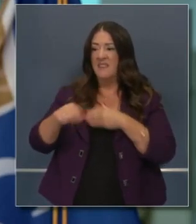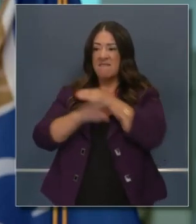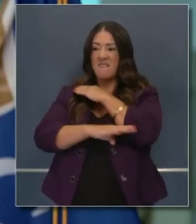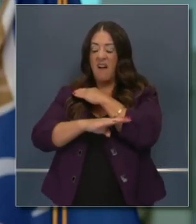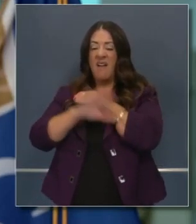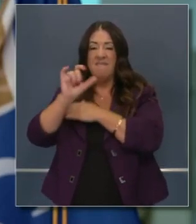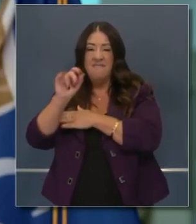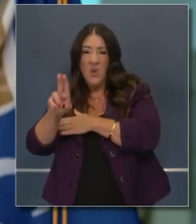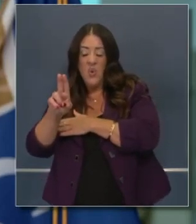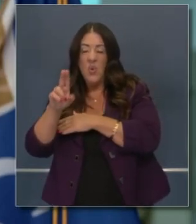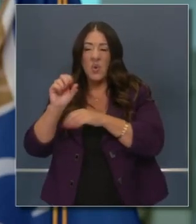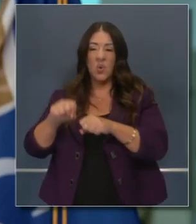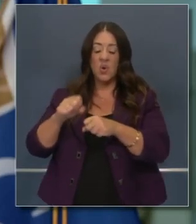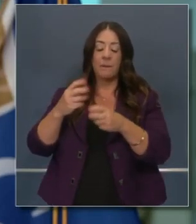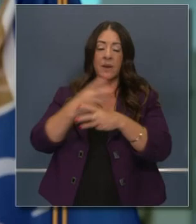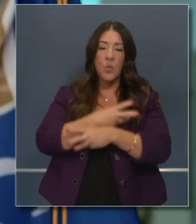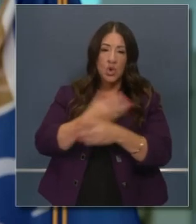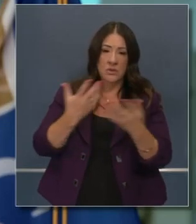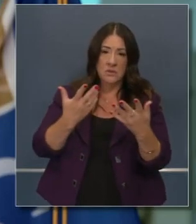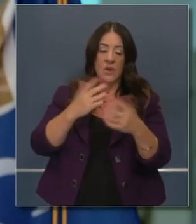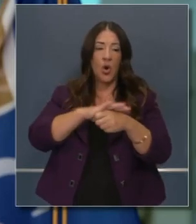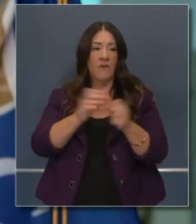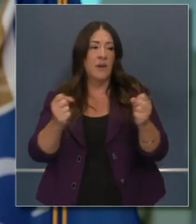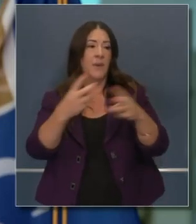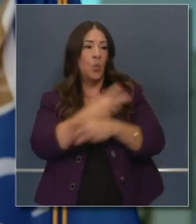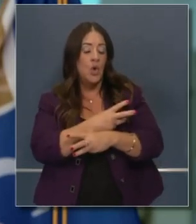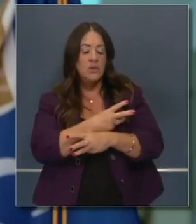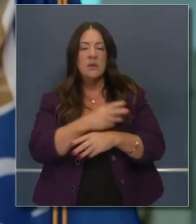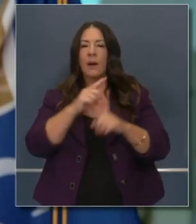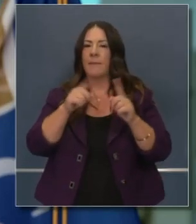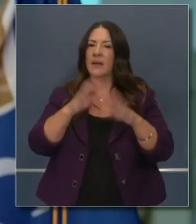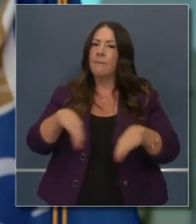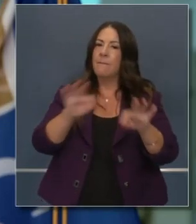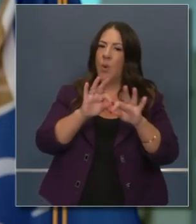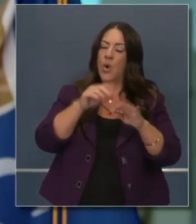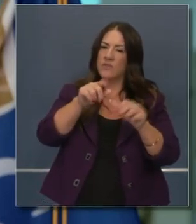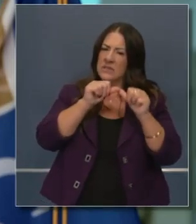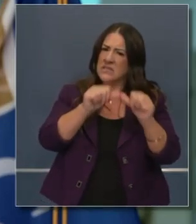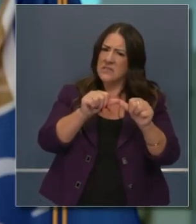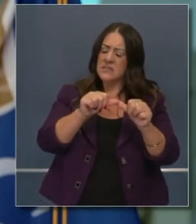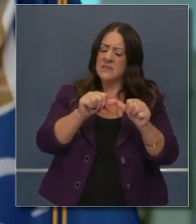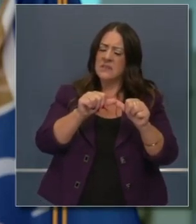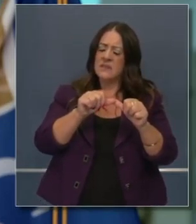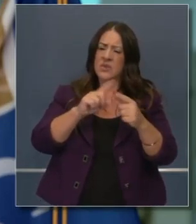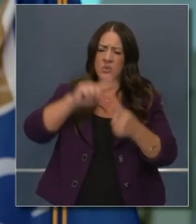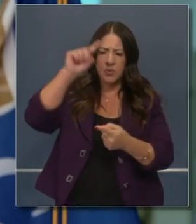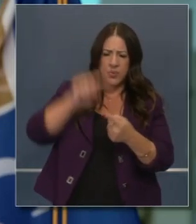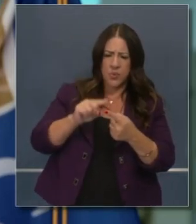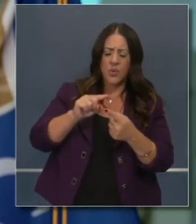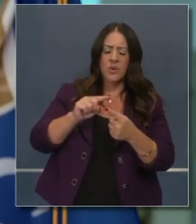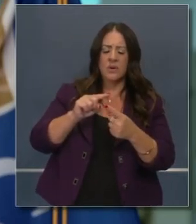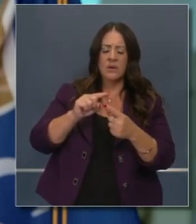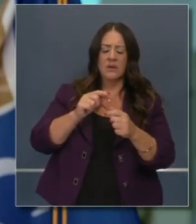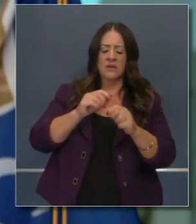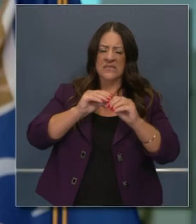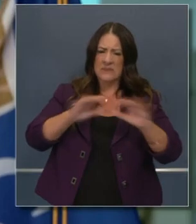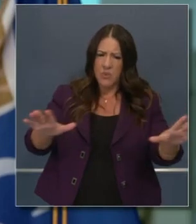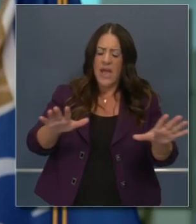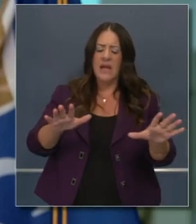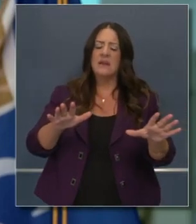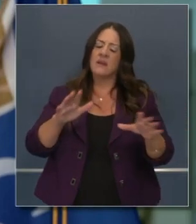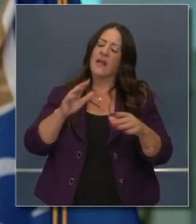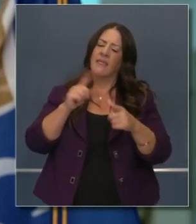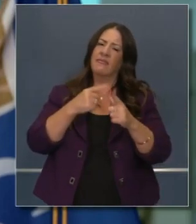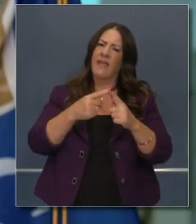la primavera, cuando tengamos una vacuna y que podamos dejar atrás COVID-19, si podemos hacer todo nuestro poder